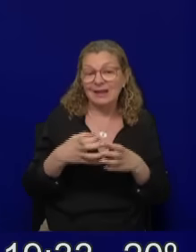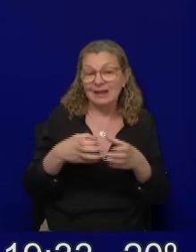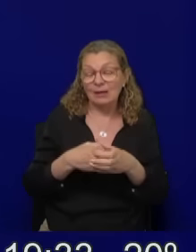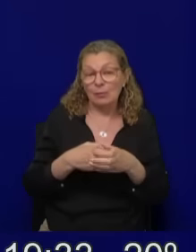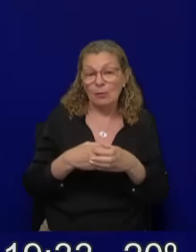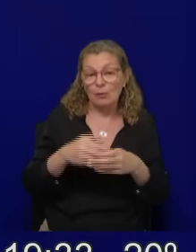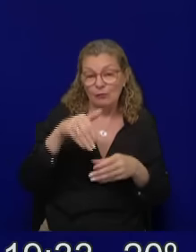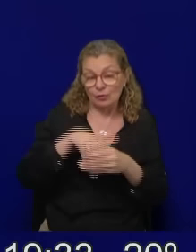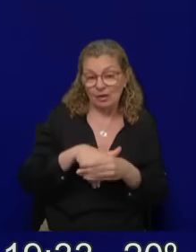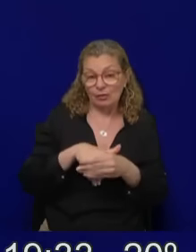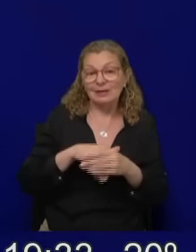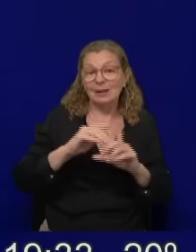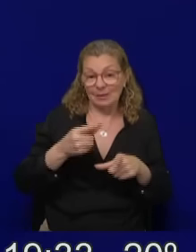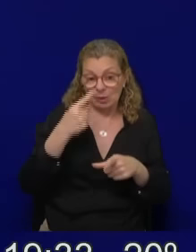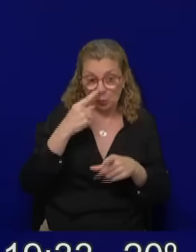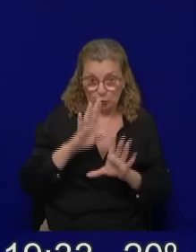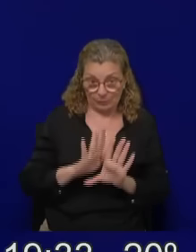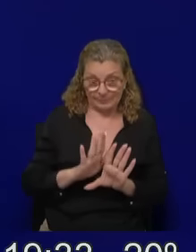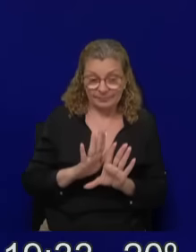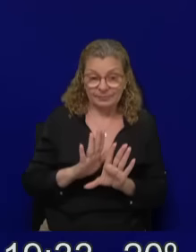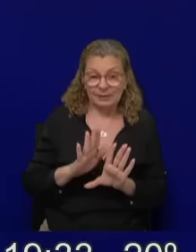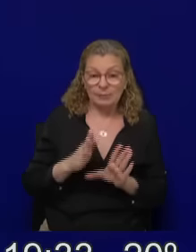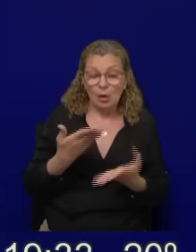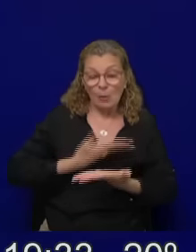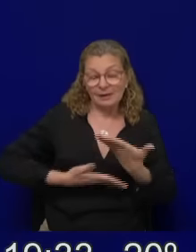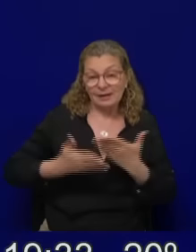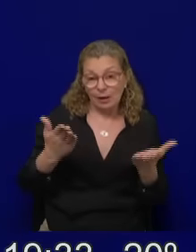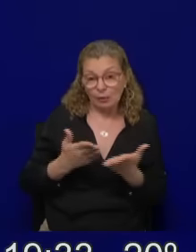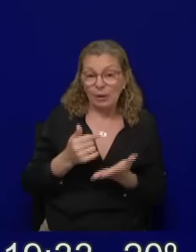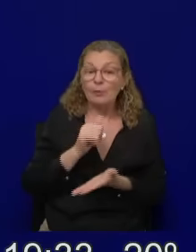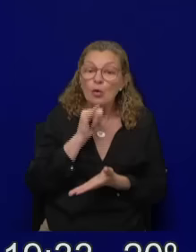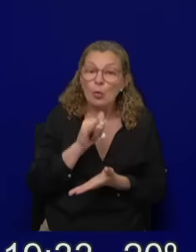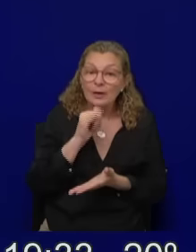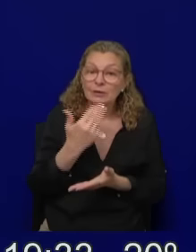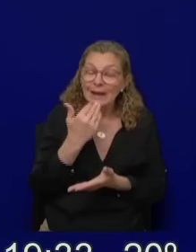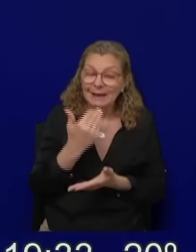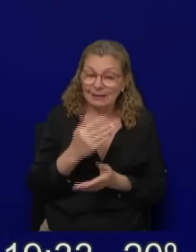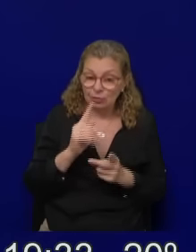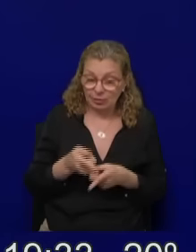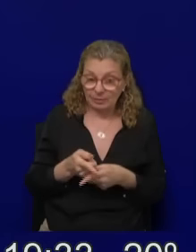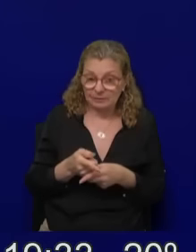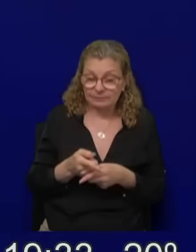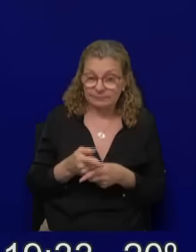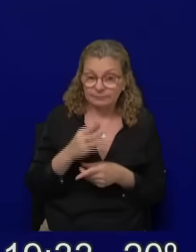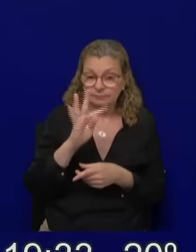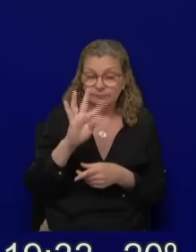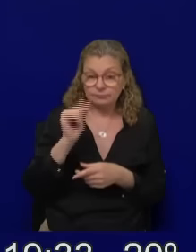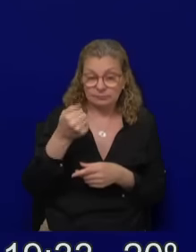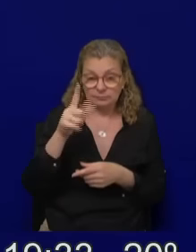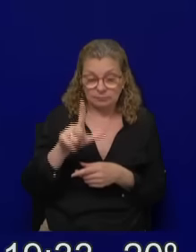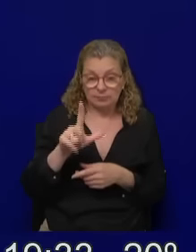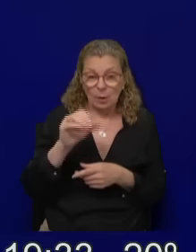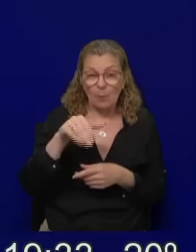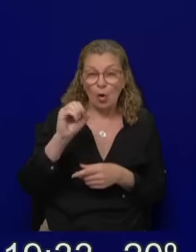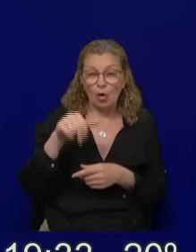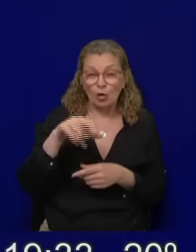e incluyó en las internas. Lo que vamos a compartir ahora, a modo de anecdotario, agradeciendo al portal Monóculo, que guarda